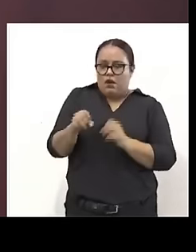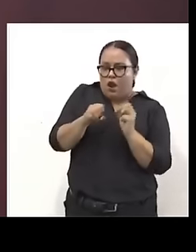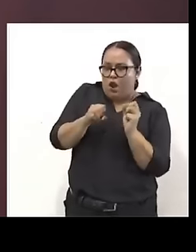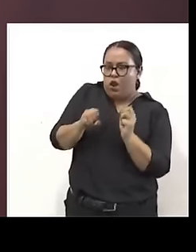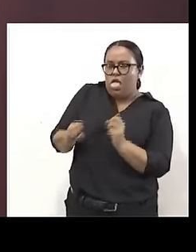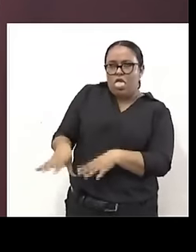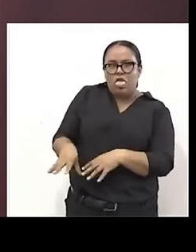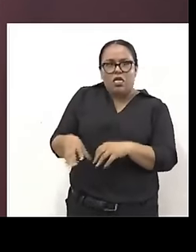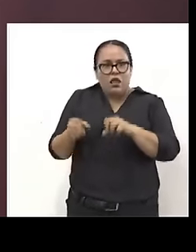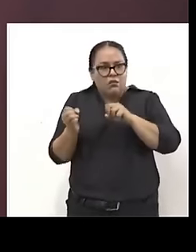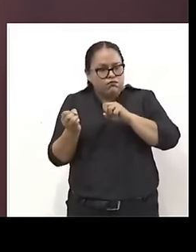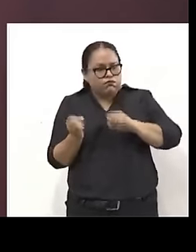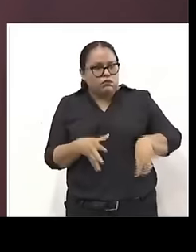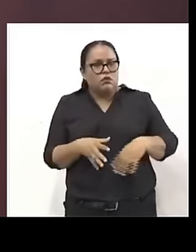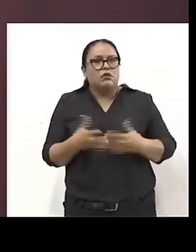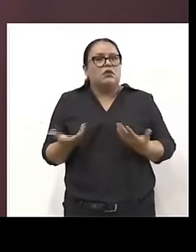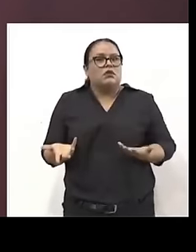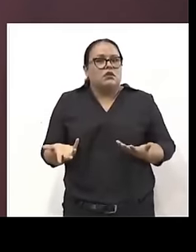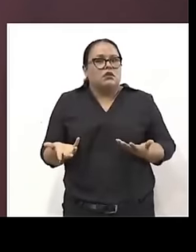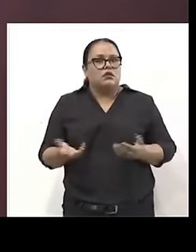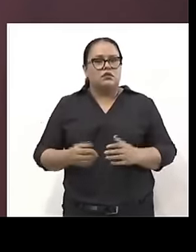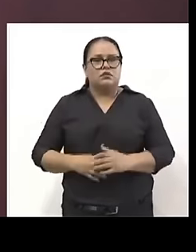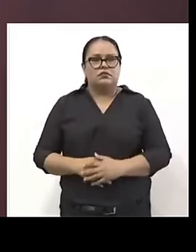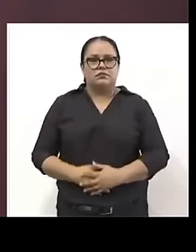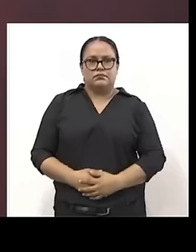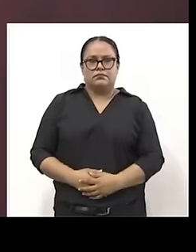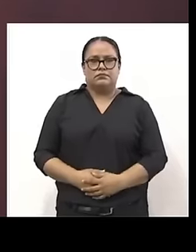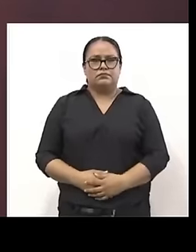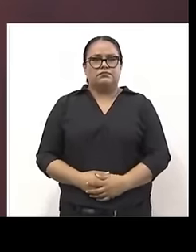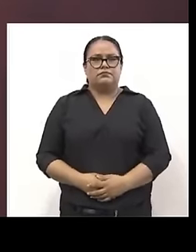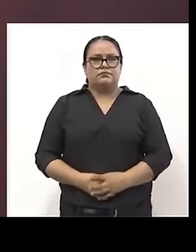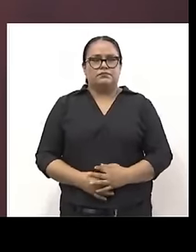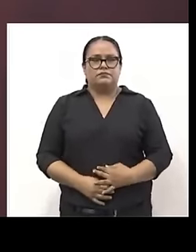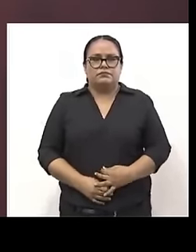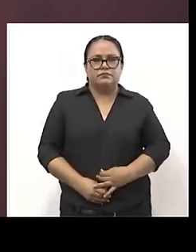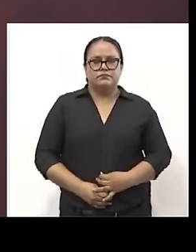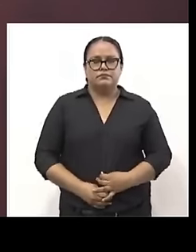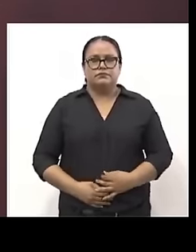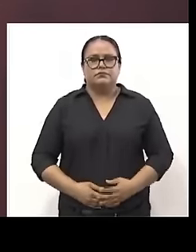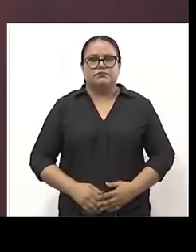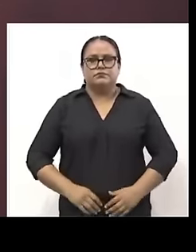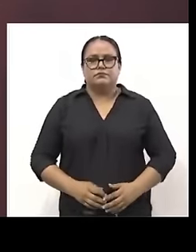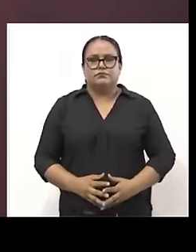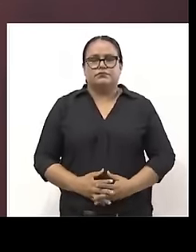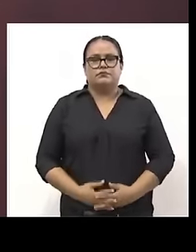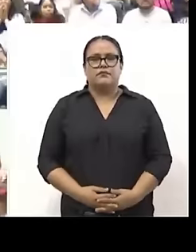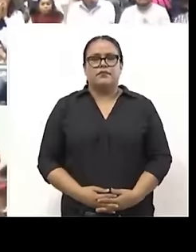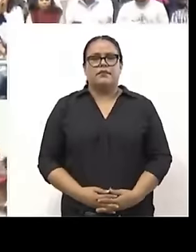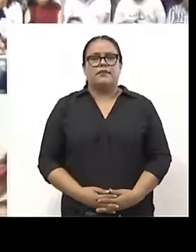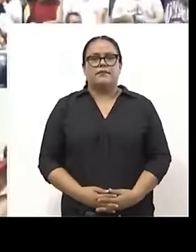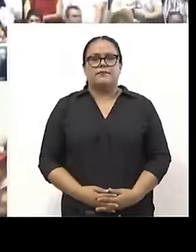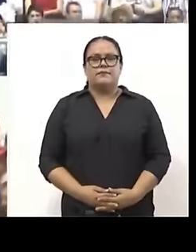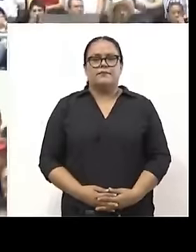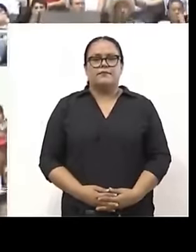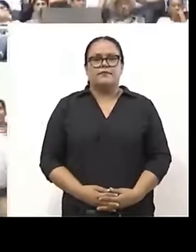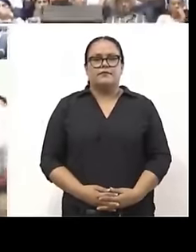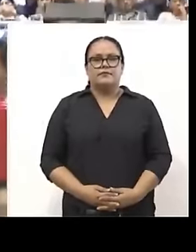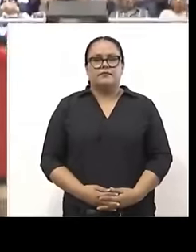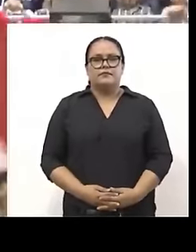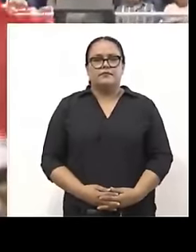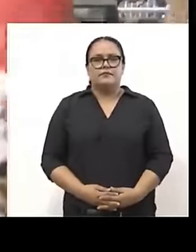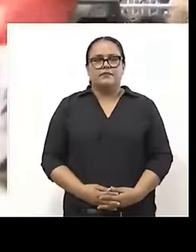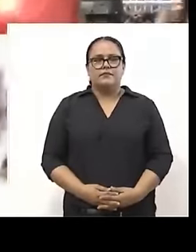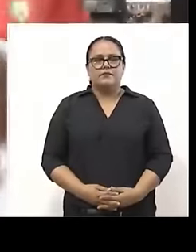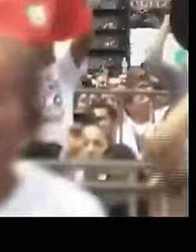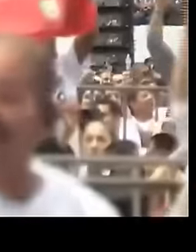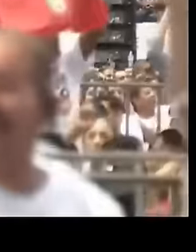convirtió en uno de los canales más vistos en todo el país a tal grado que llegó a ser uno de los canales eh de YouTube más más grandes que